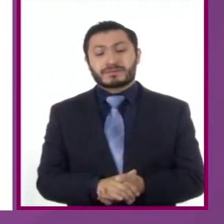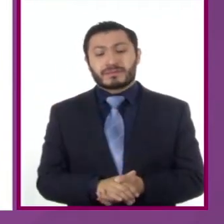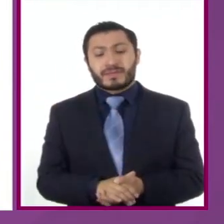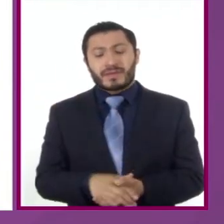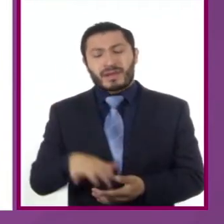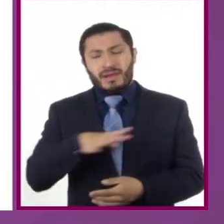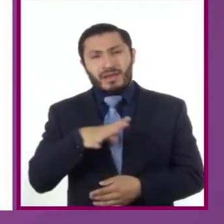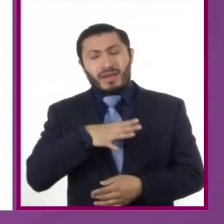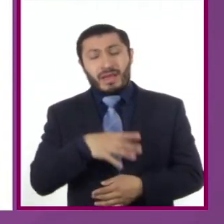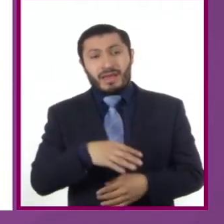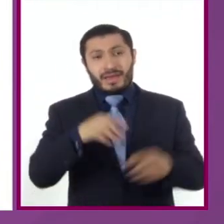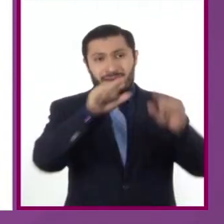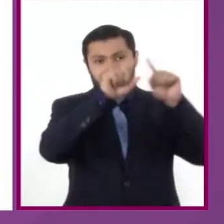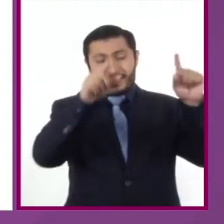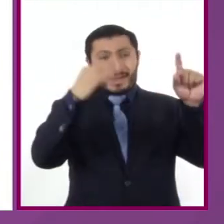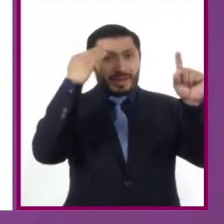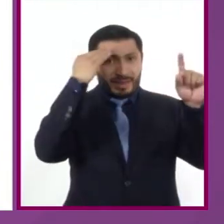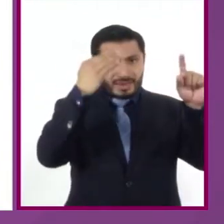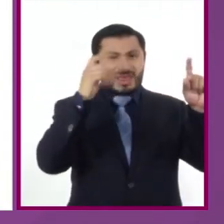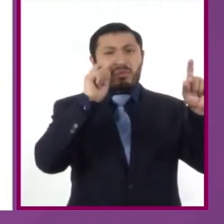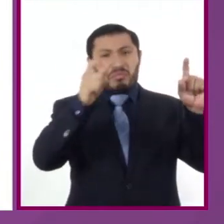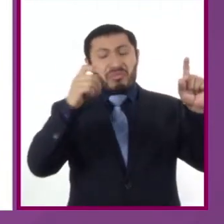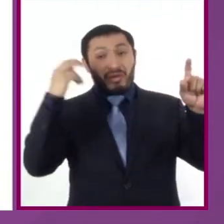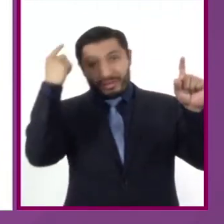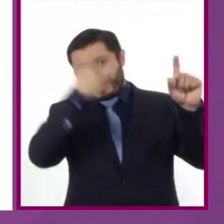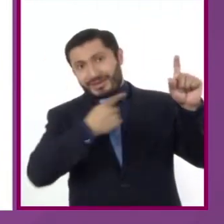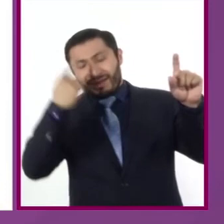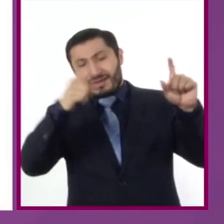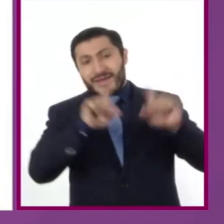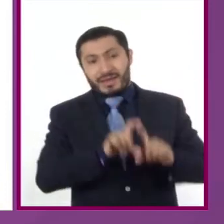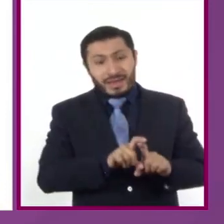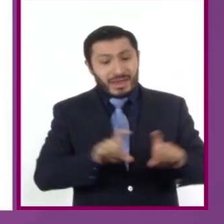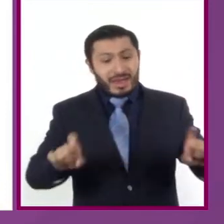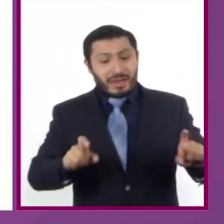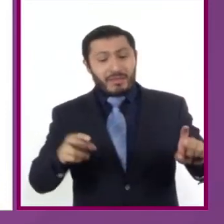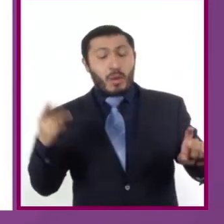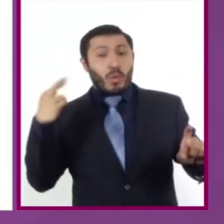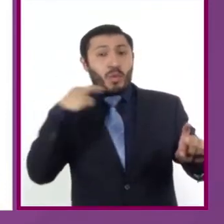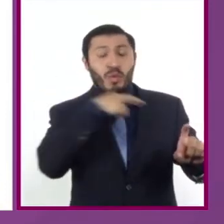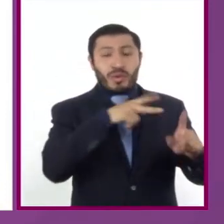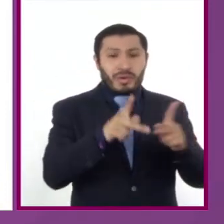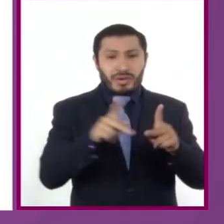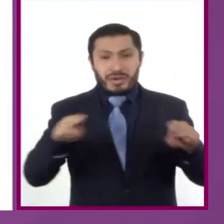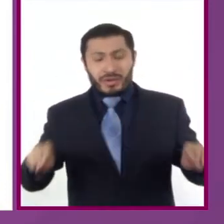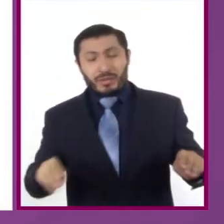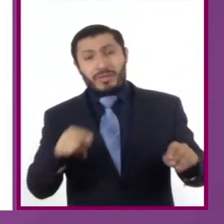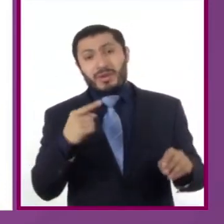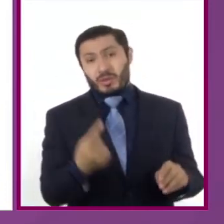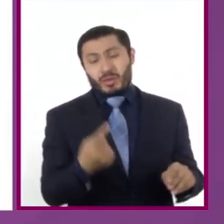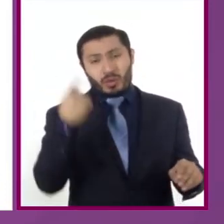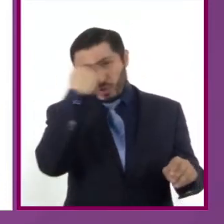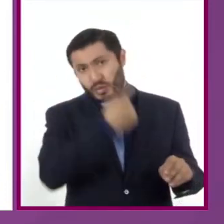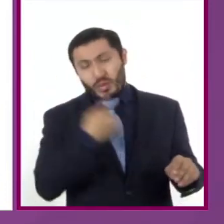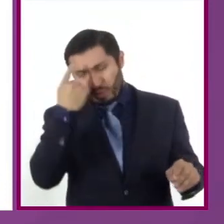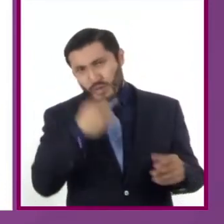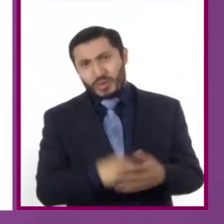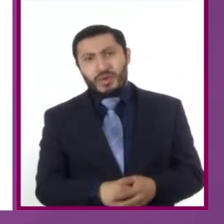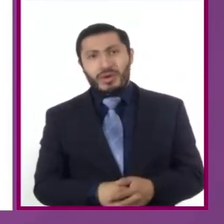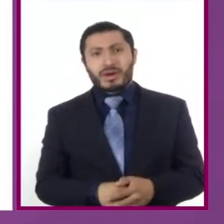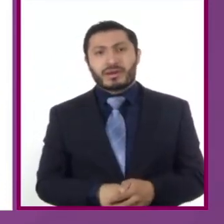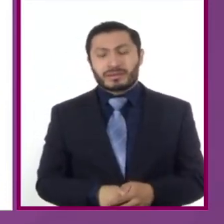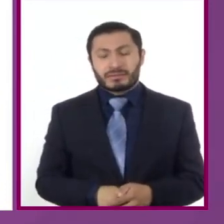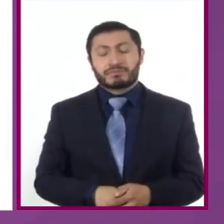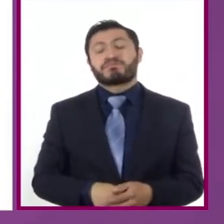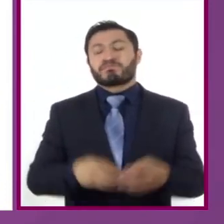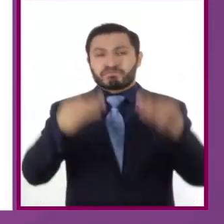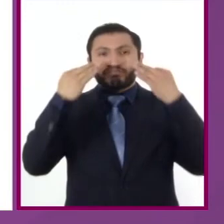donde se indica el tiempo en horas y la rapidez en kilómetros por hora. Veamos que en